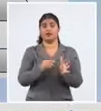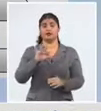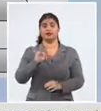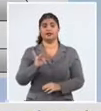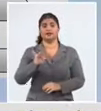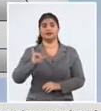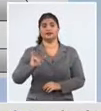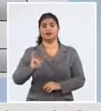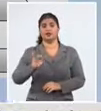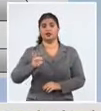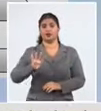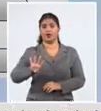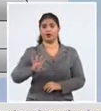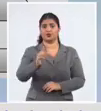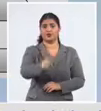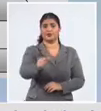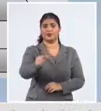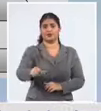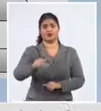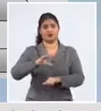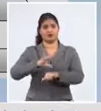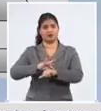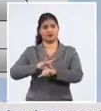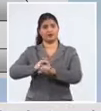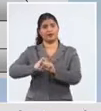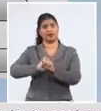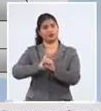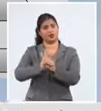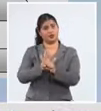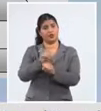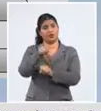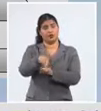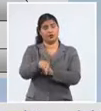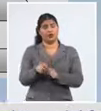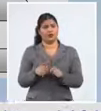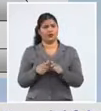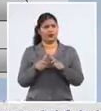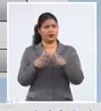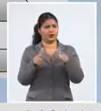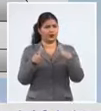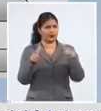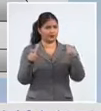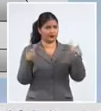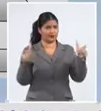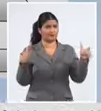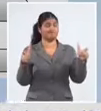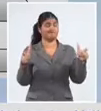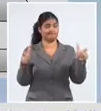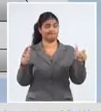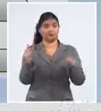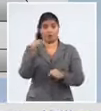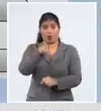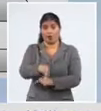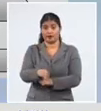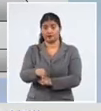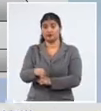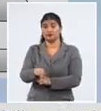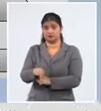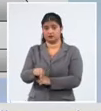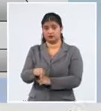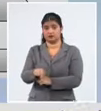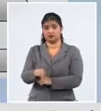9.764 personas con COVID-19, cifra muy elevada, la más elevada que hemos tenido. Estamos hablando